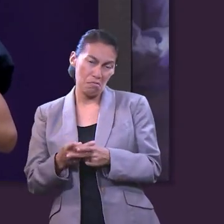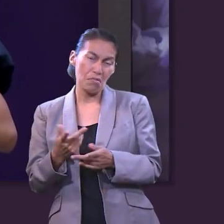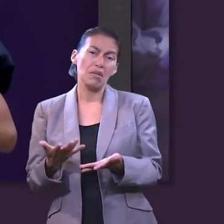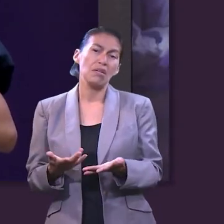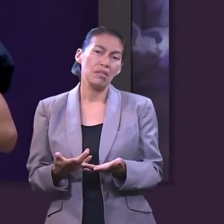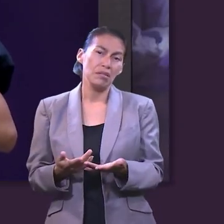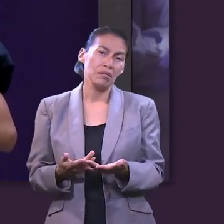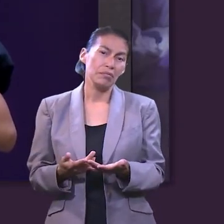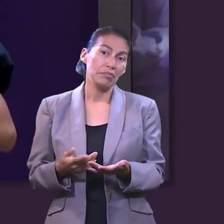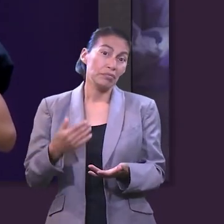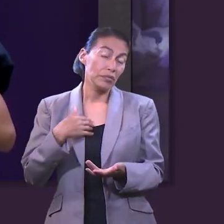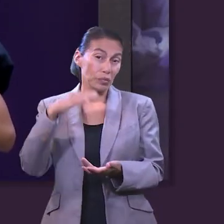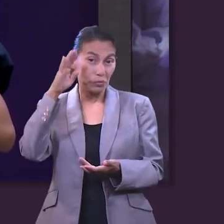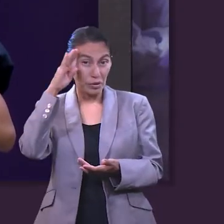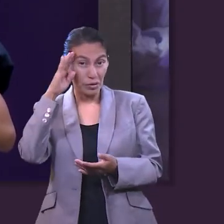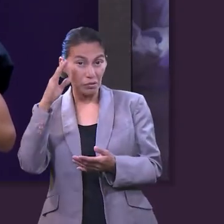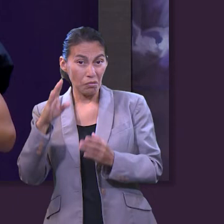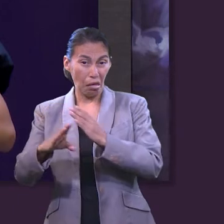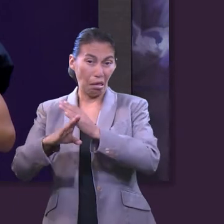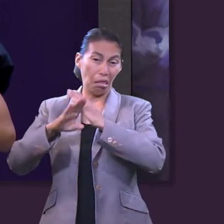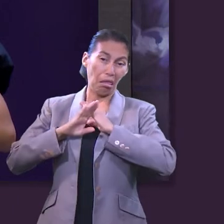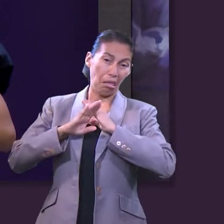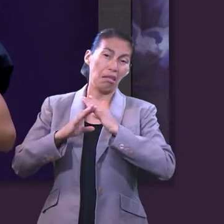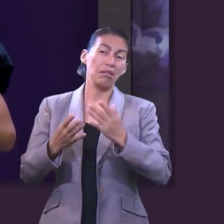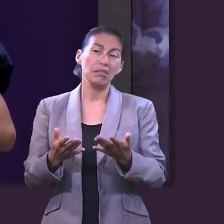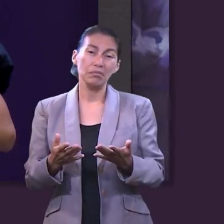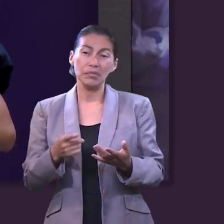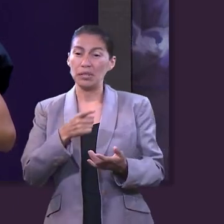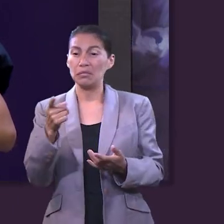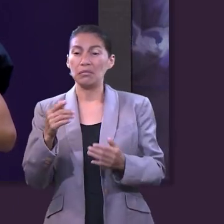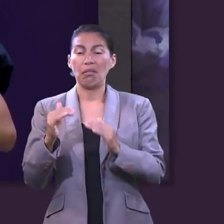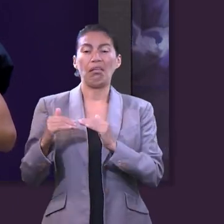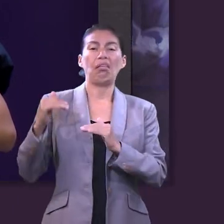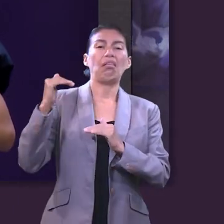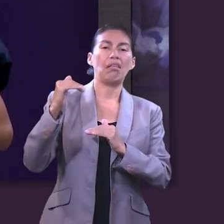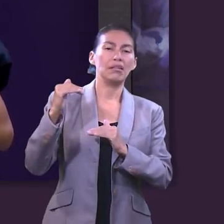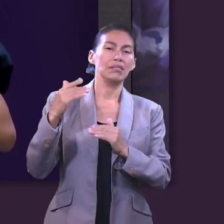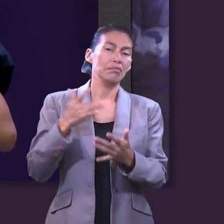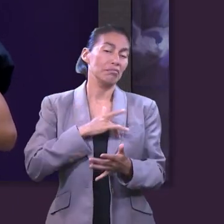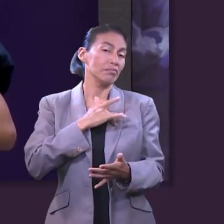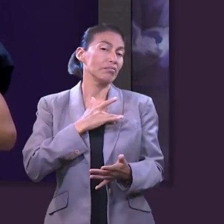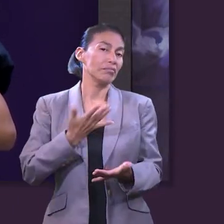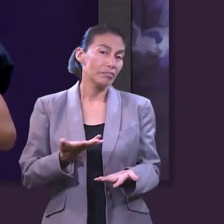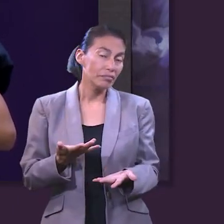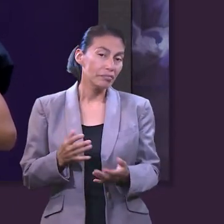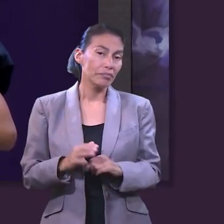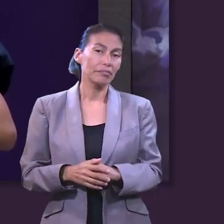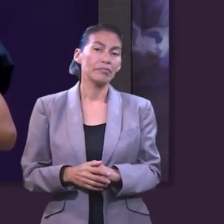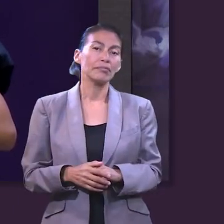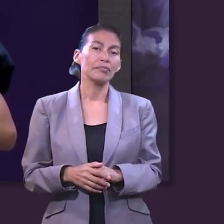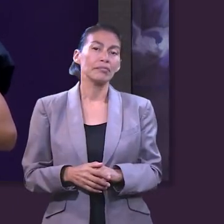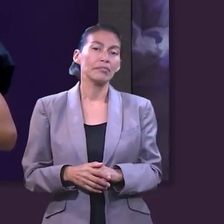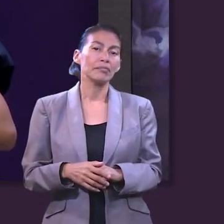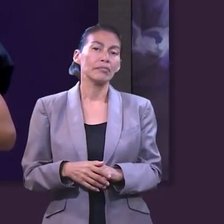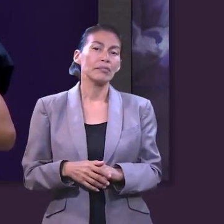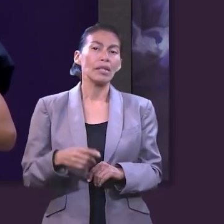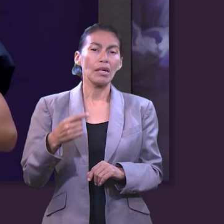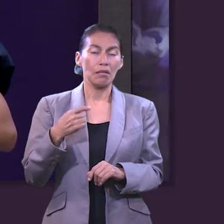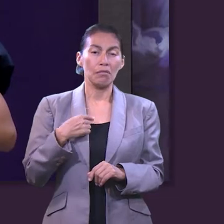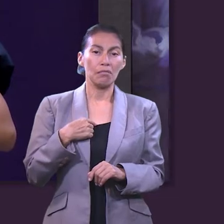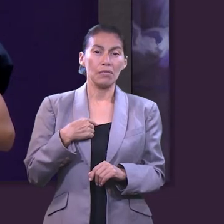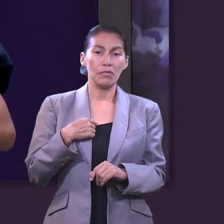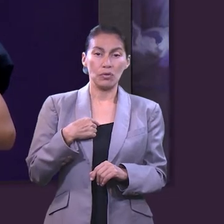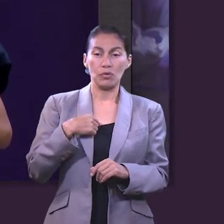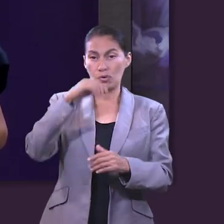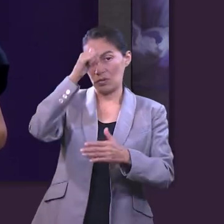primaria. Me imagino que las personas que me rechazaban eran por un sentido de superioridad y también